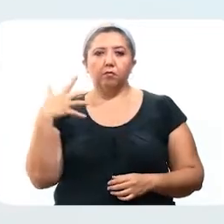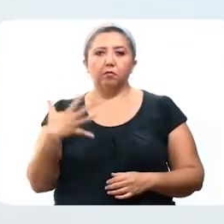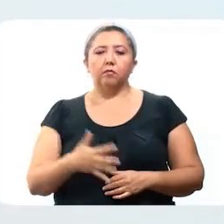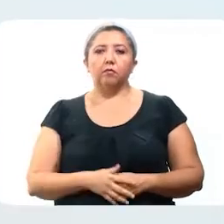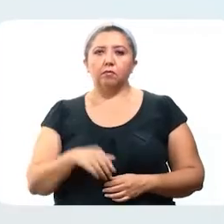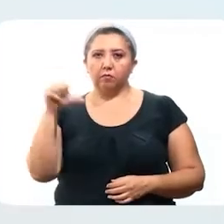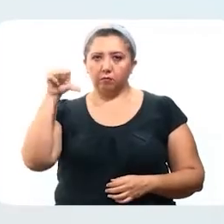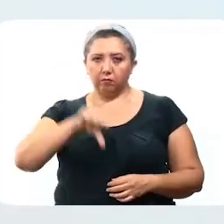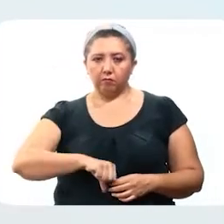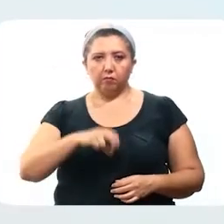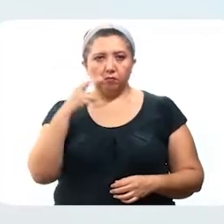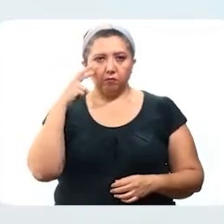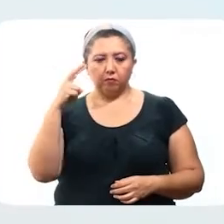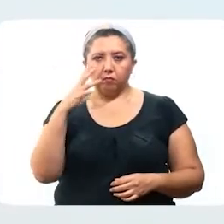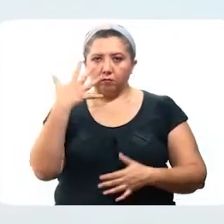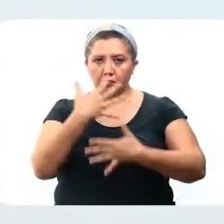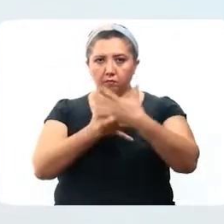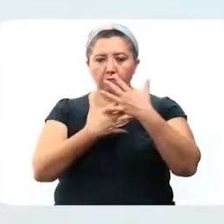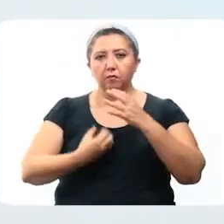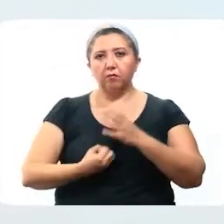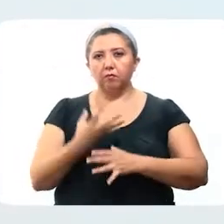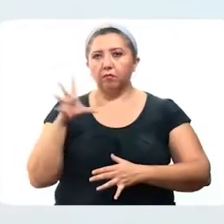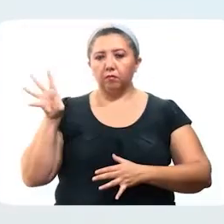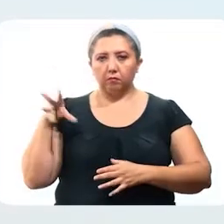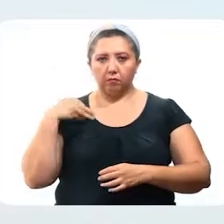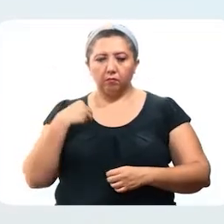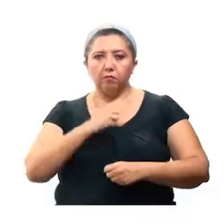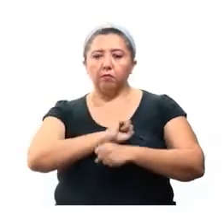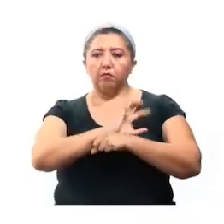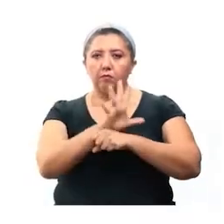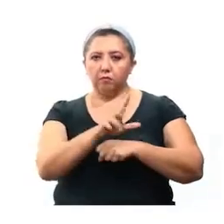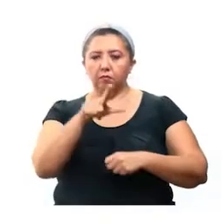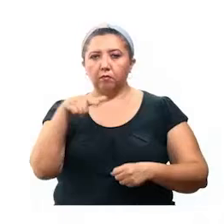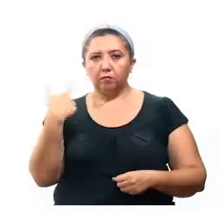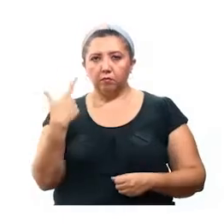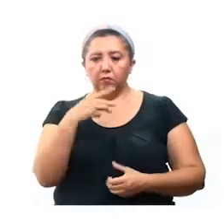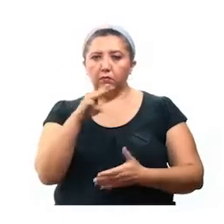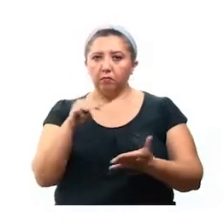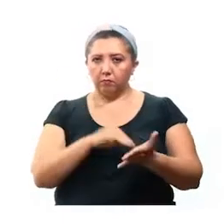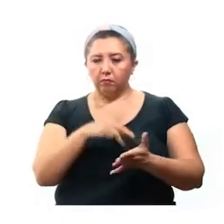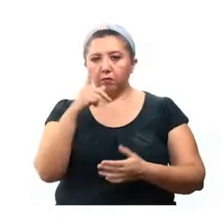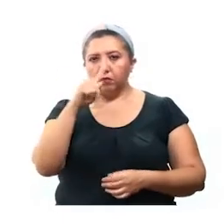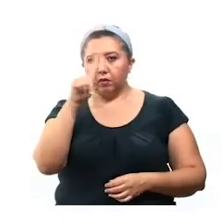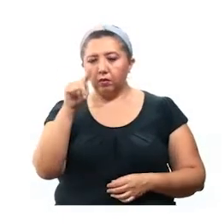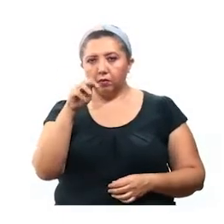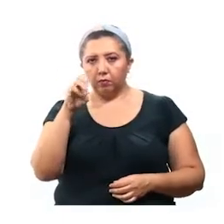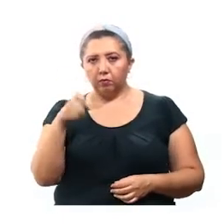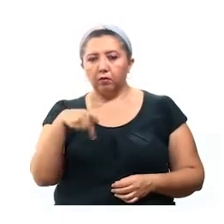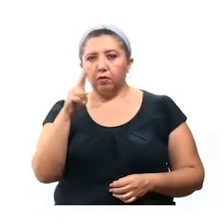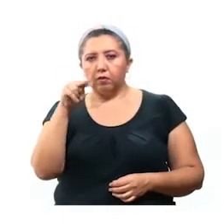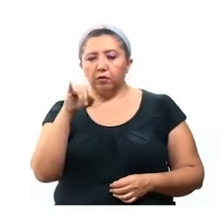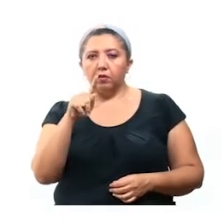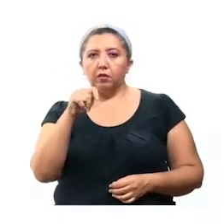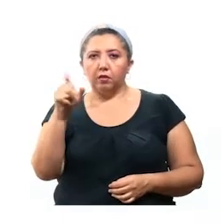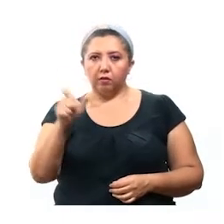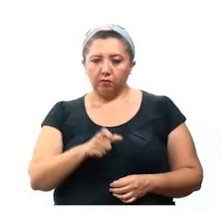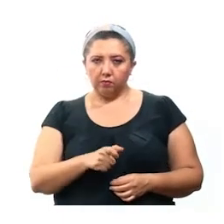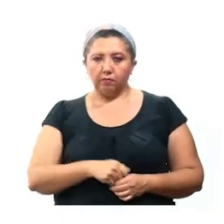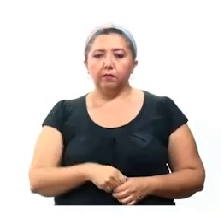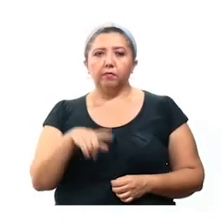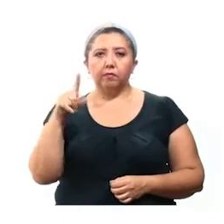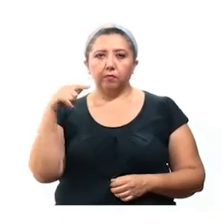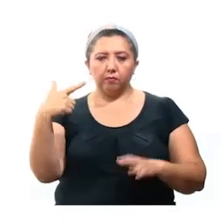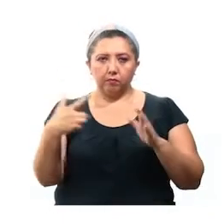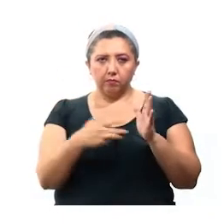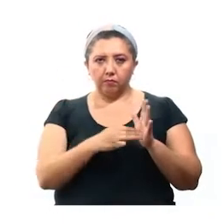77.575. Hoy se detectaron 15 nuevos contagios de coronavirus, 12 en Mérida, 1 en Semul, Canacín y Tecash. De los